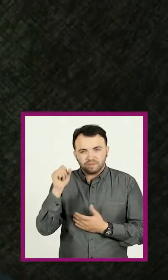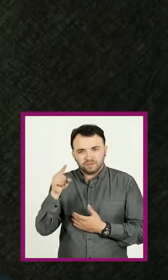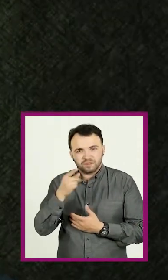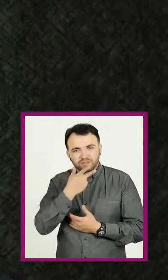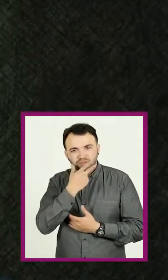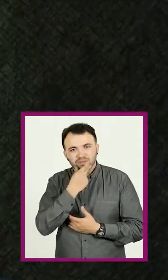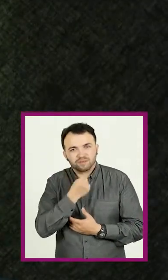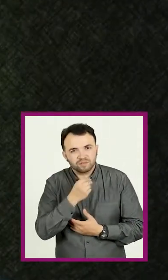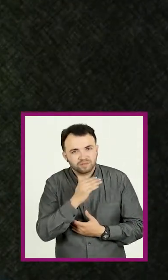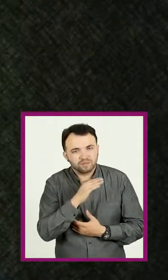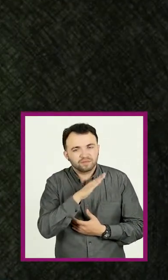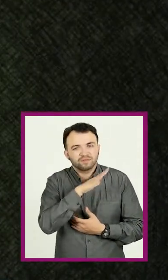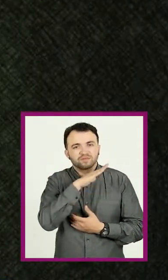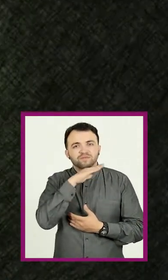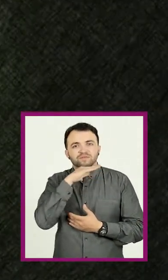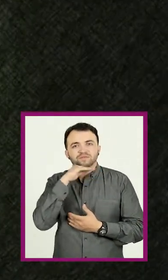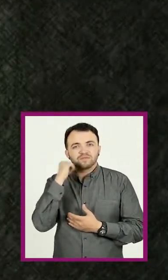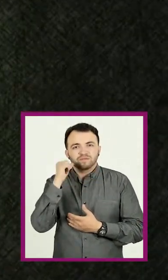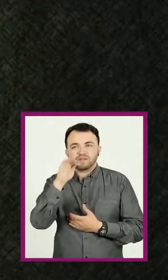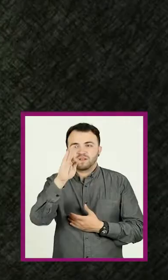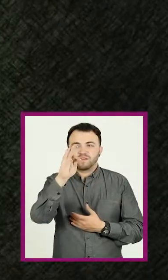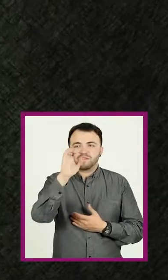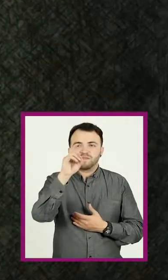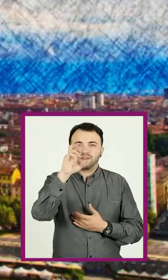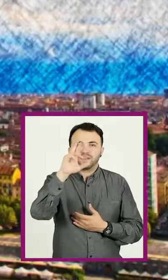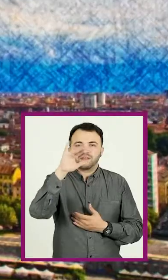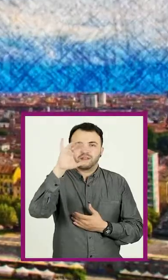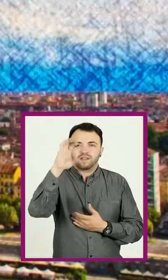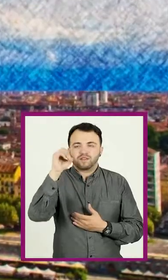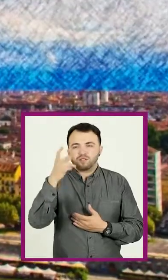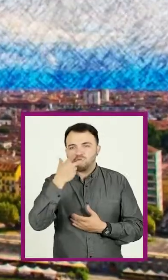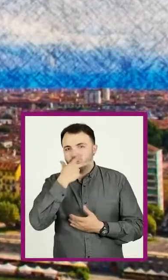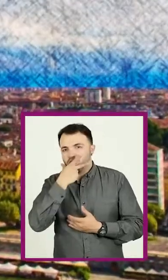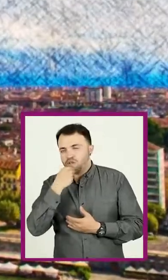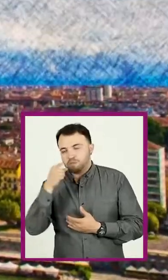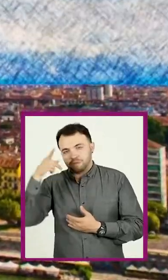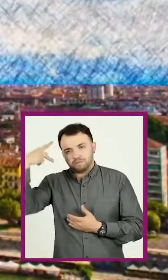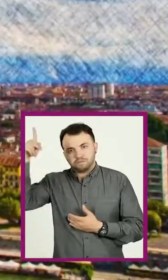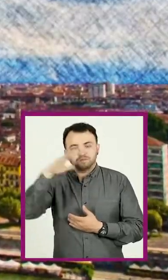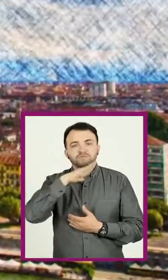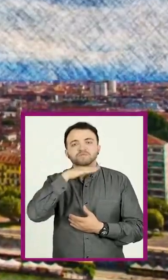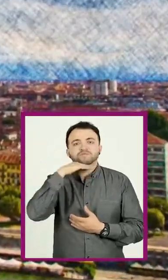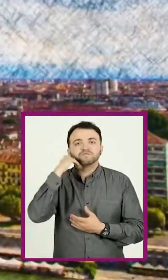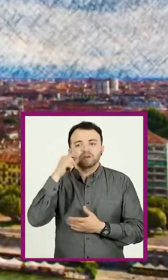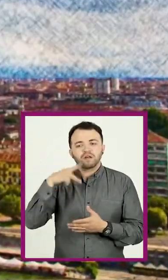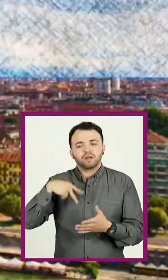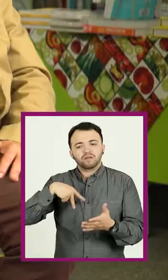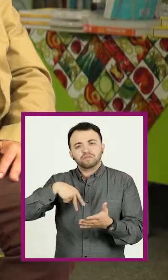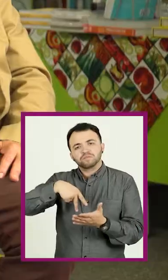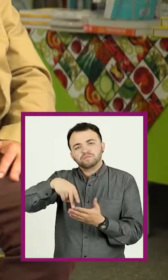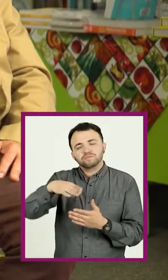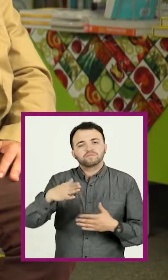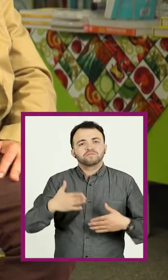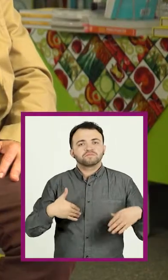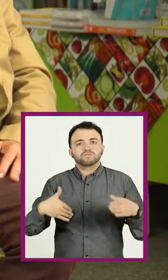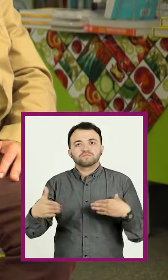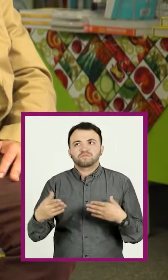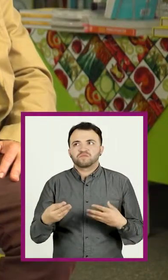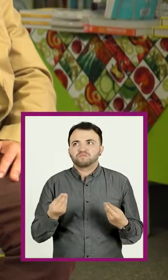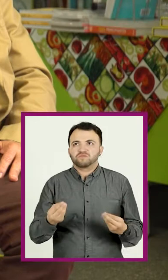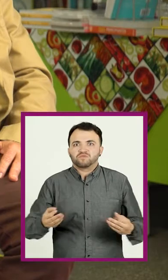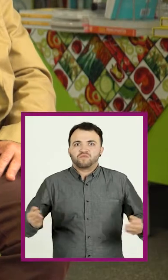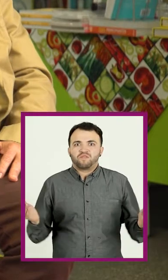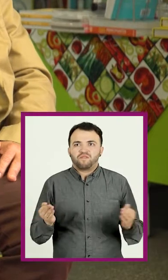Federico Nietzsche, que va paseando por las calles de Turín, la ciudad italiana de Turín, es comienzos de años, está haciendo